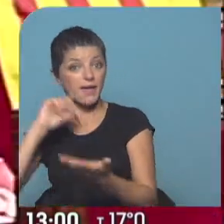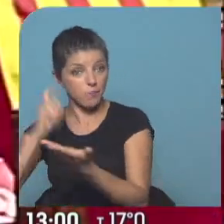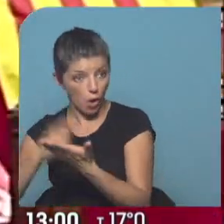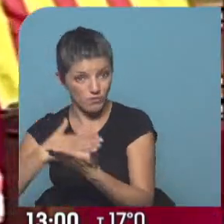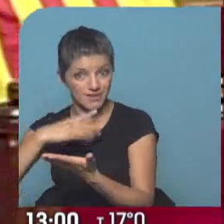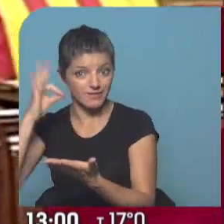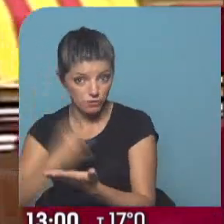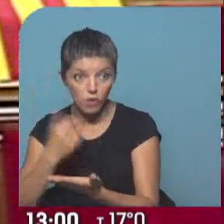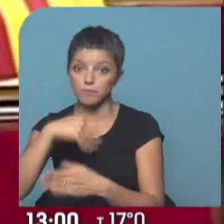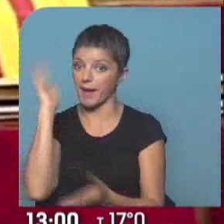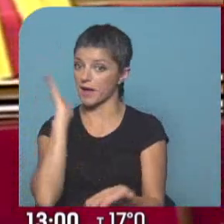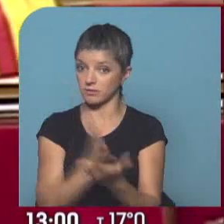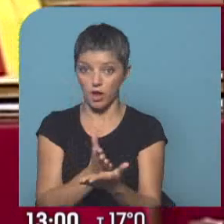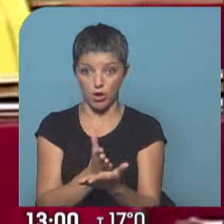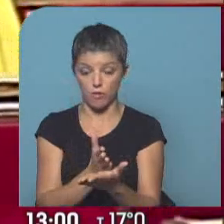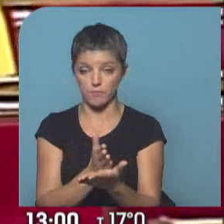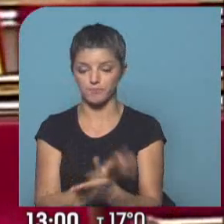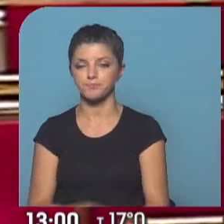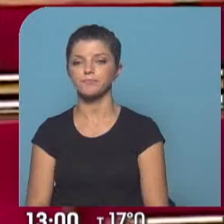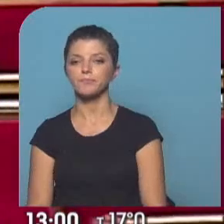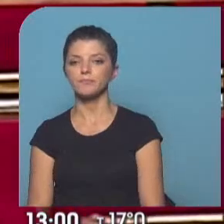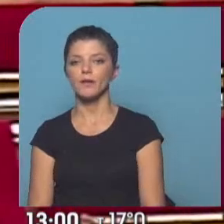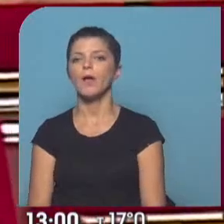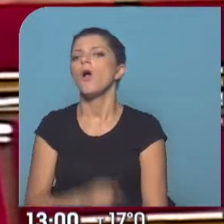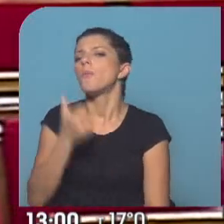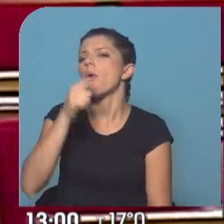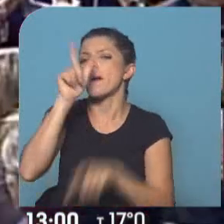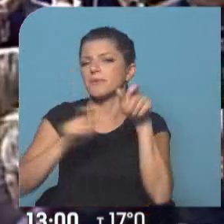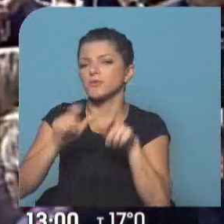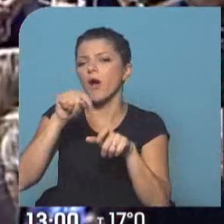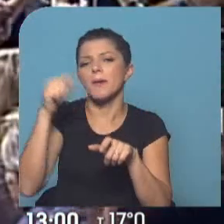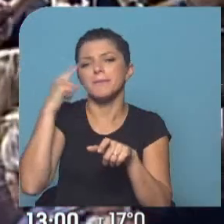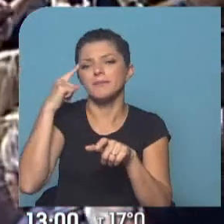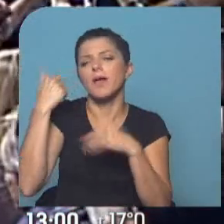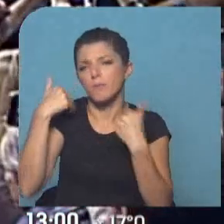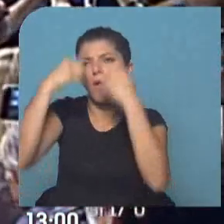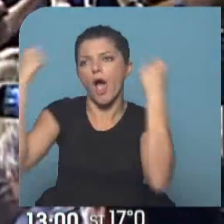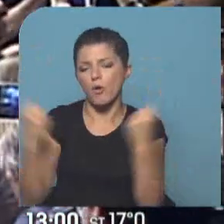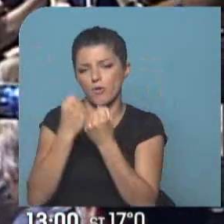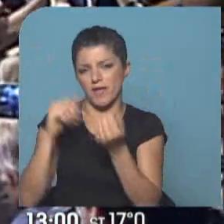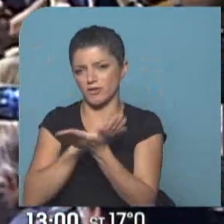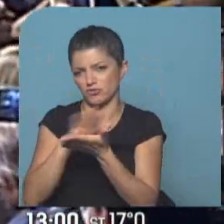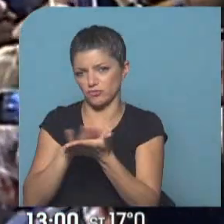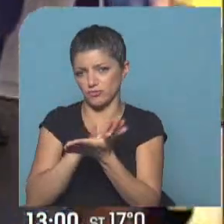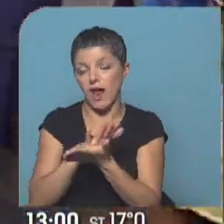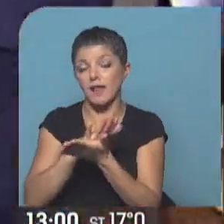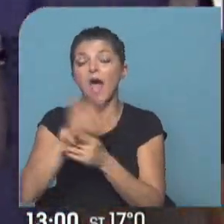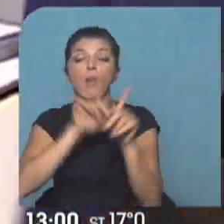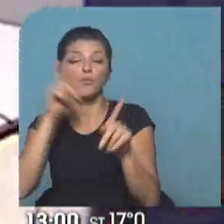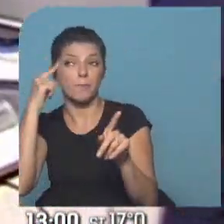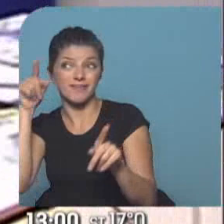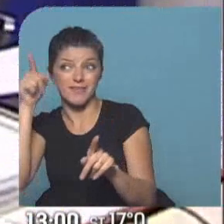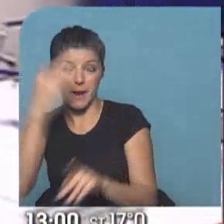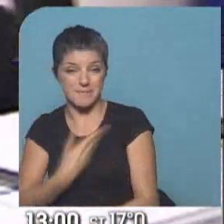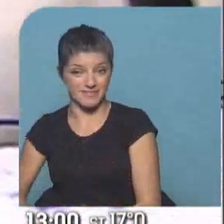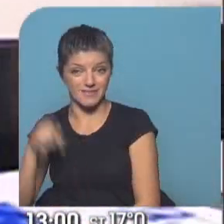sentencia. Son pocos los que a esta altura vislumbran una solución acordada a la crisis. Hay quienes esperan que Rajoy busque